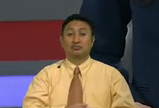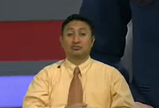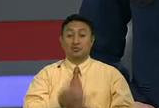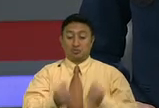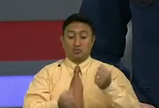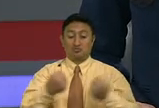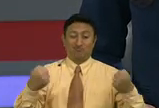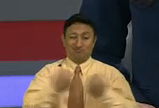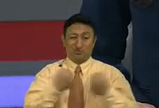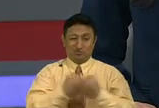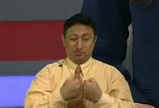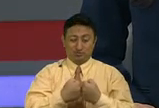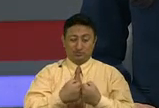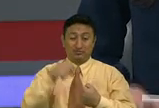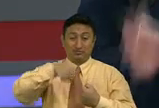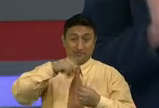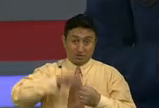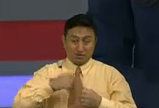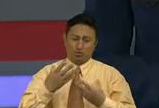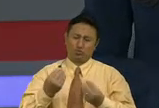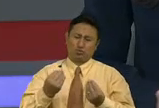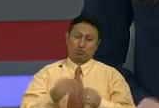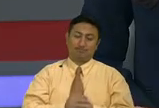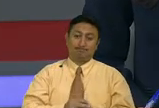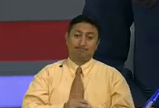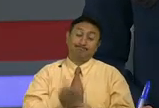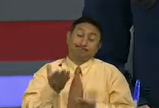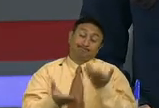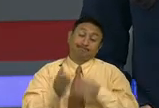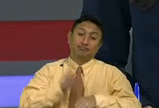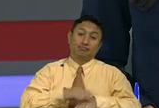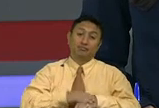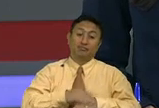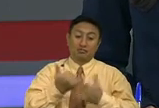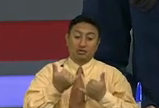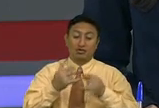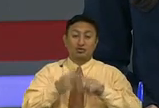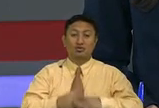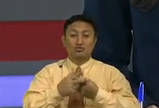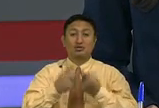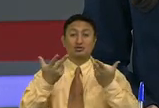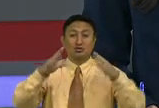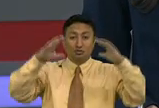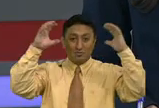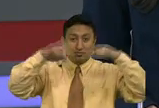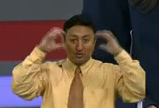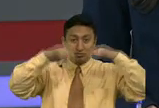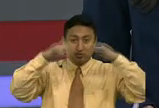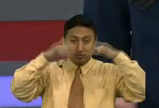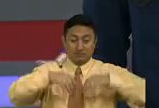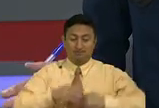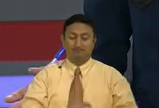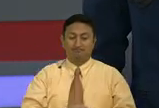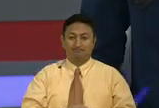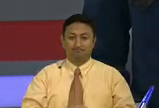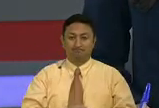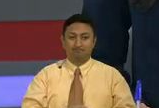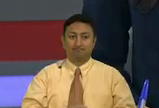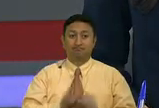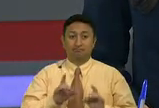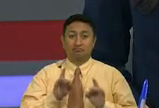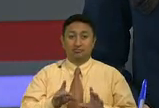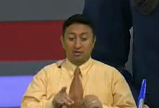se registraron en la ciudad de Quito, aparentemente producto de las primeras precipitaciones que anuncian la llegada del invierno. Afortunadamente no